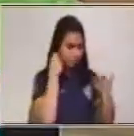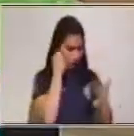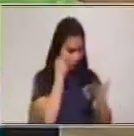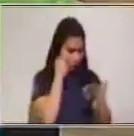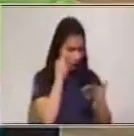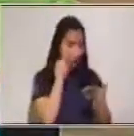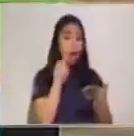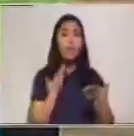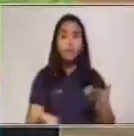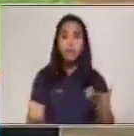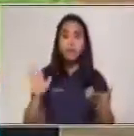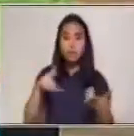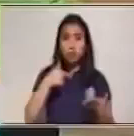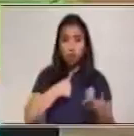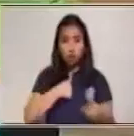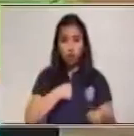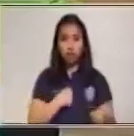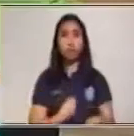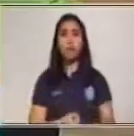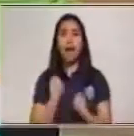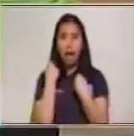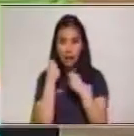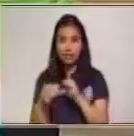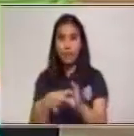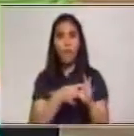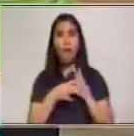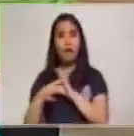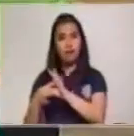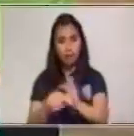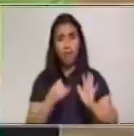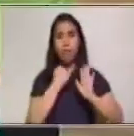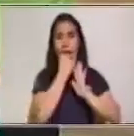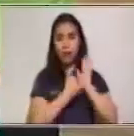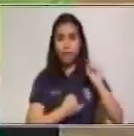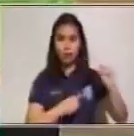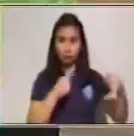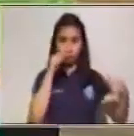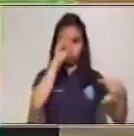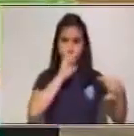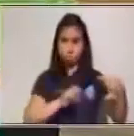que quieres colocar en él. Muy bien.